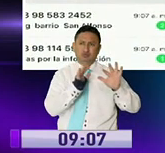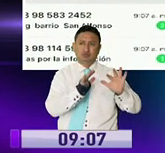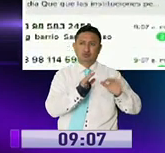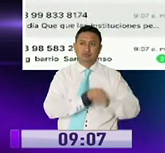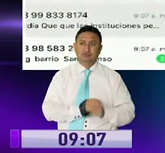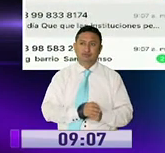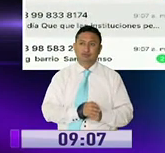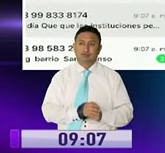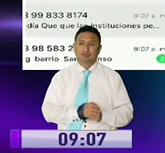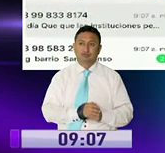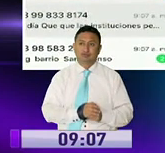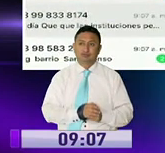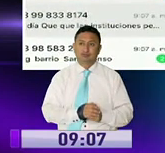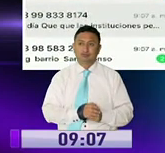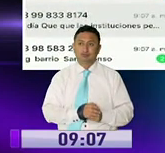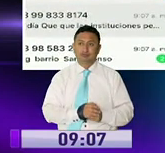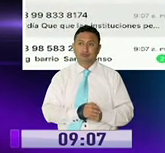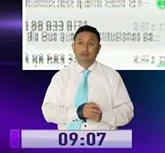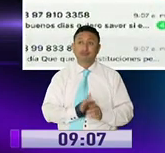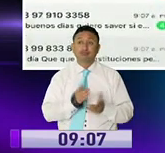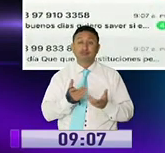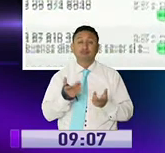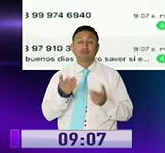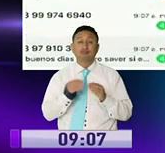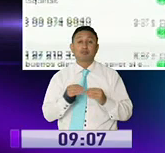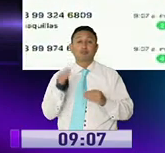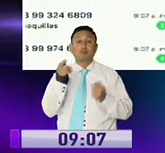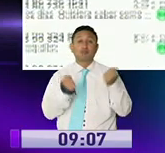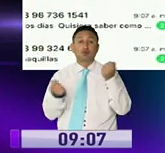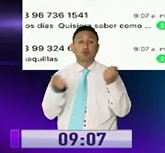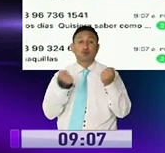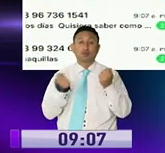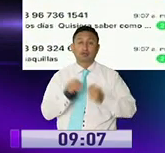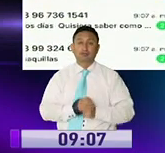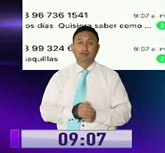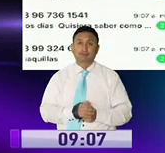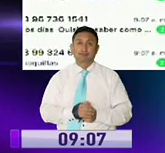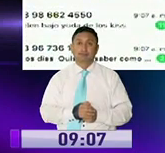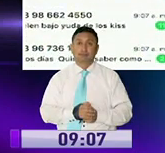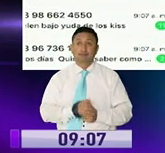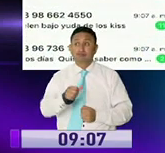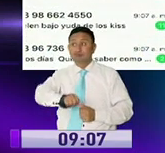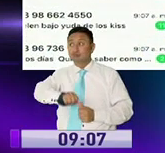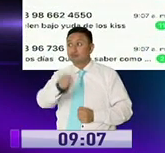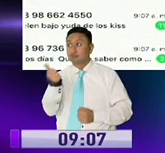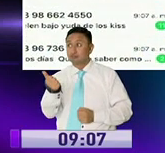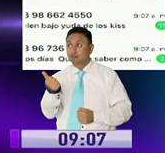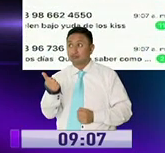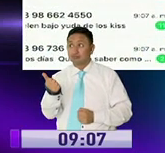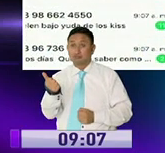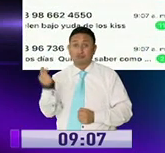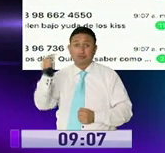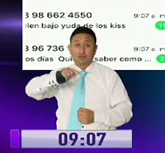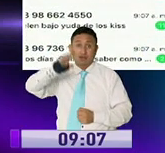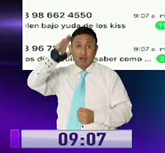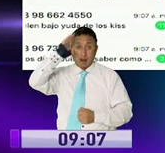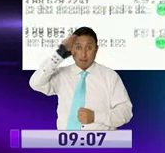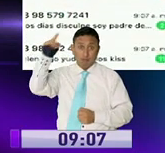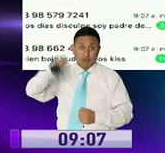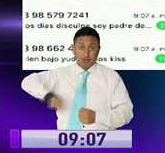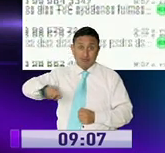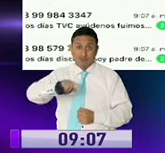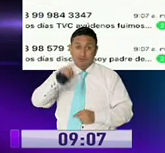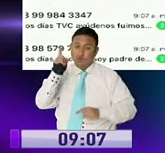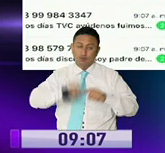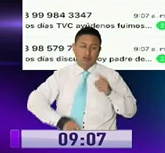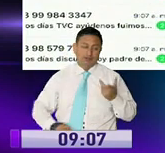que los controles, sí. Los controles conciencia. Y la conciencia de la ciudadanía. O sea, no hay otra. O sea, no podemos poner un policía eso por decíamos, cada ciudadano. ¿No? O sea, no